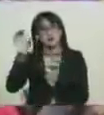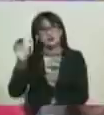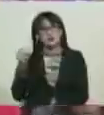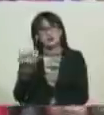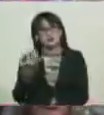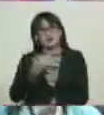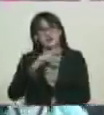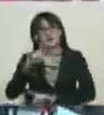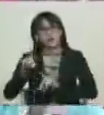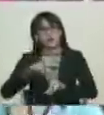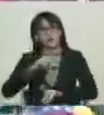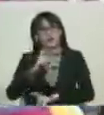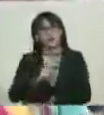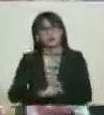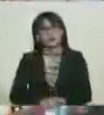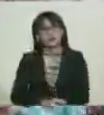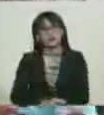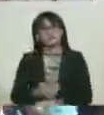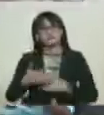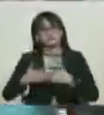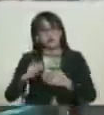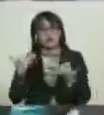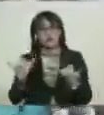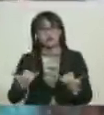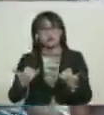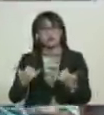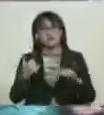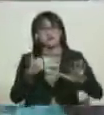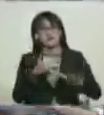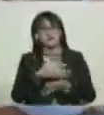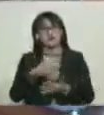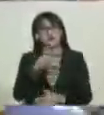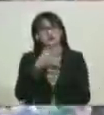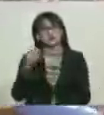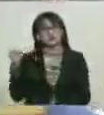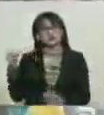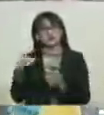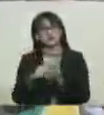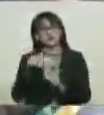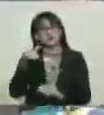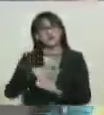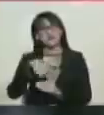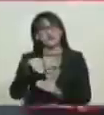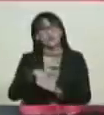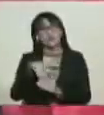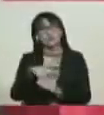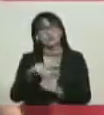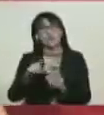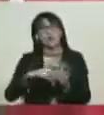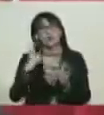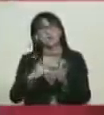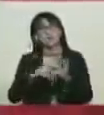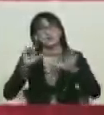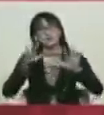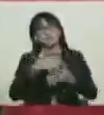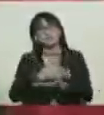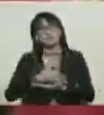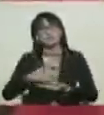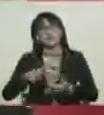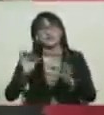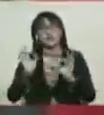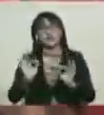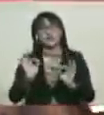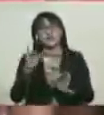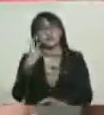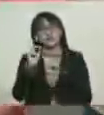verdadera encuesta. Estamos partiendo desde ya con 6.300.000 votos para completar los 10 millones que vamos a tener